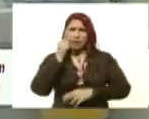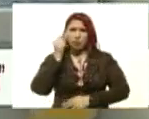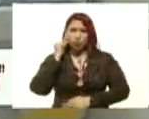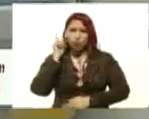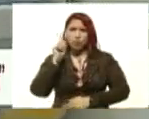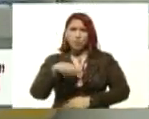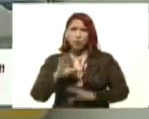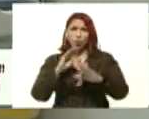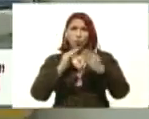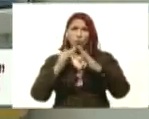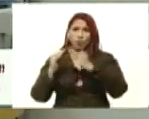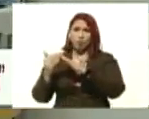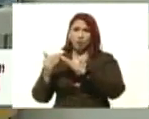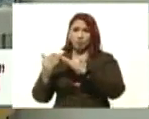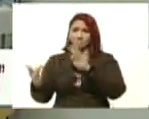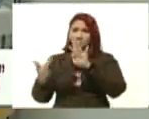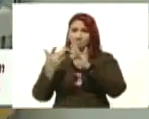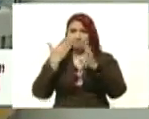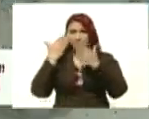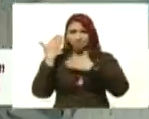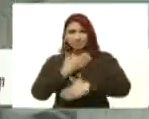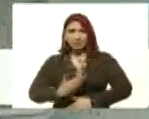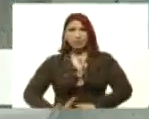comunidad. Adelante, presidente.